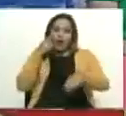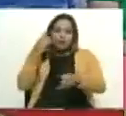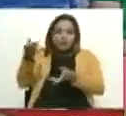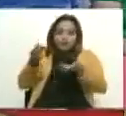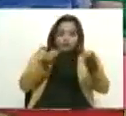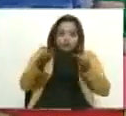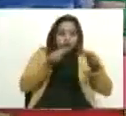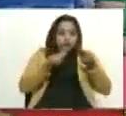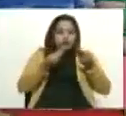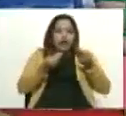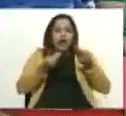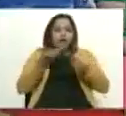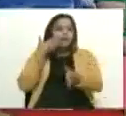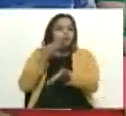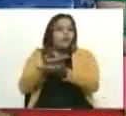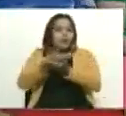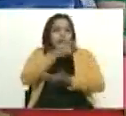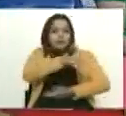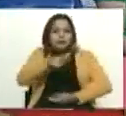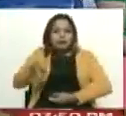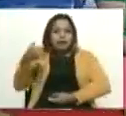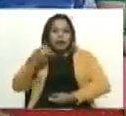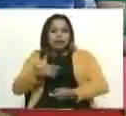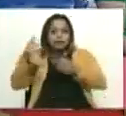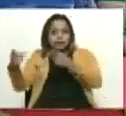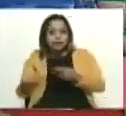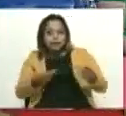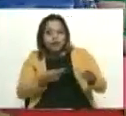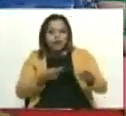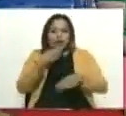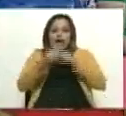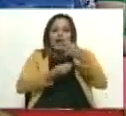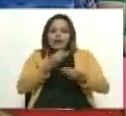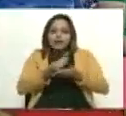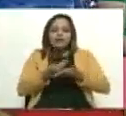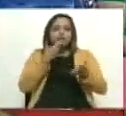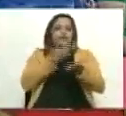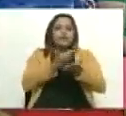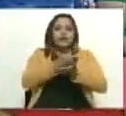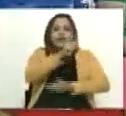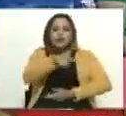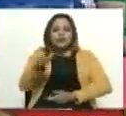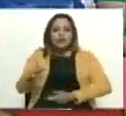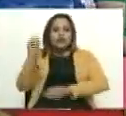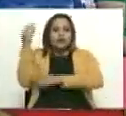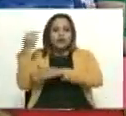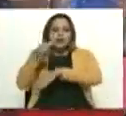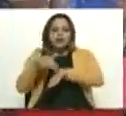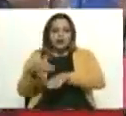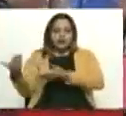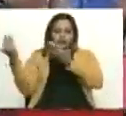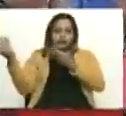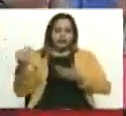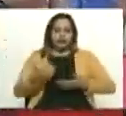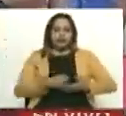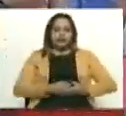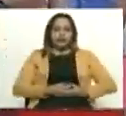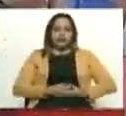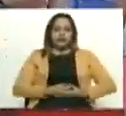planteamientos de los ciudadanos y ciudadanas que han sido convocados a dar sus aportes a las autoridades de la Asamblea Nacional.